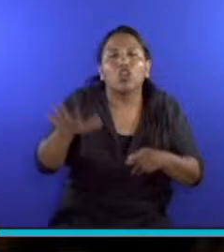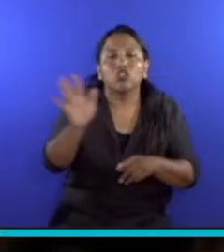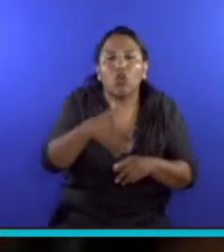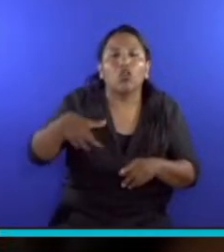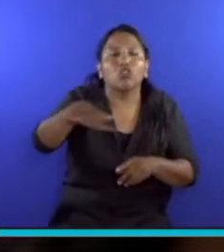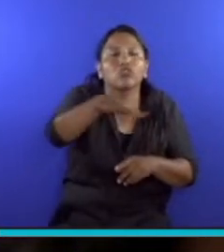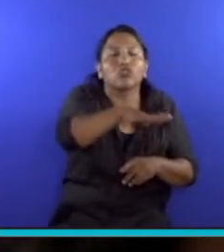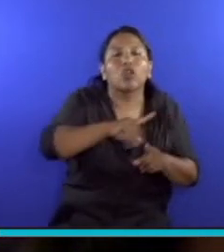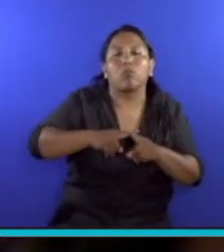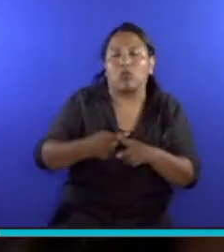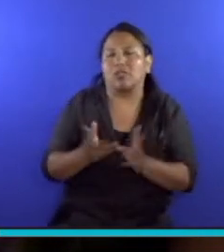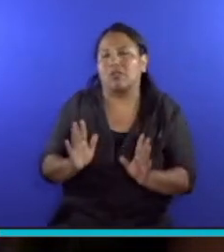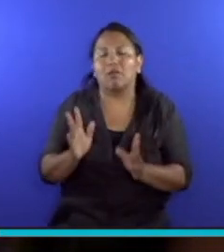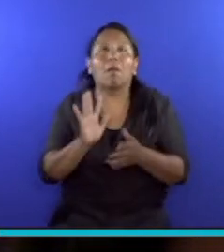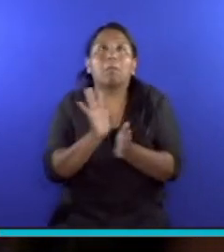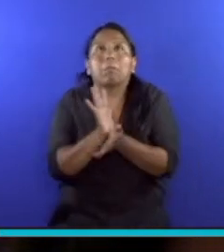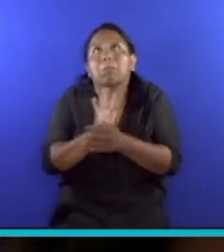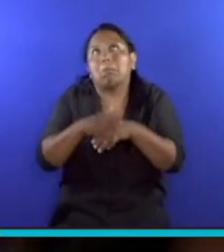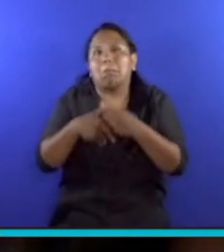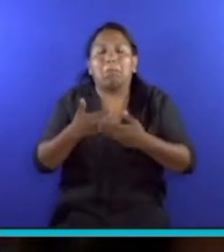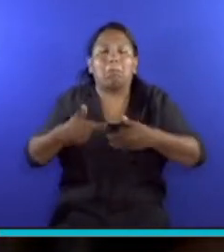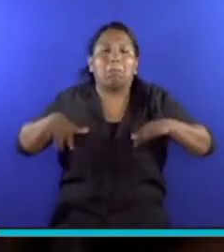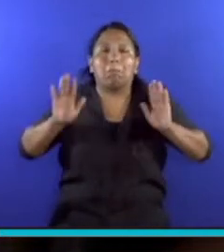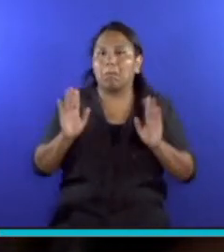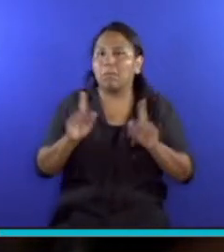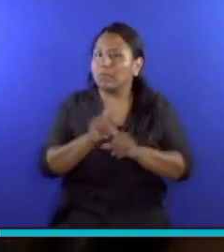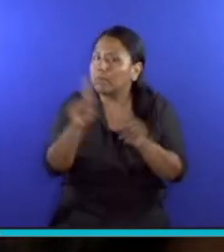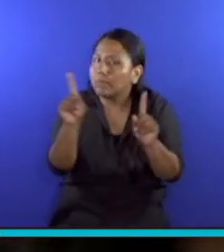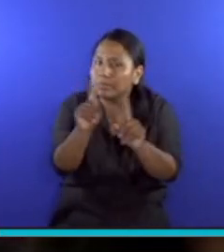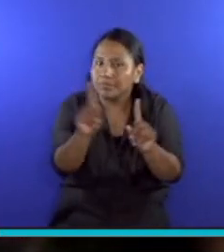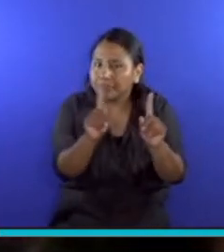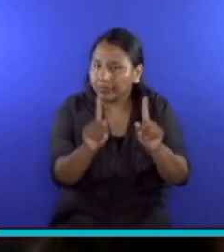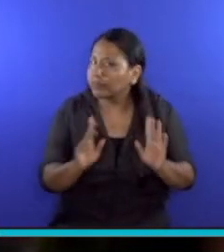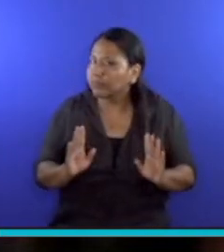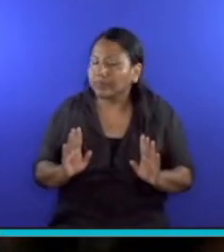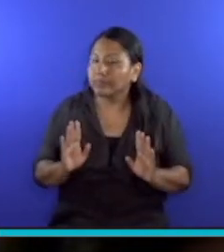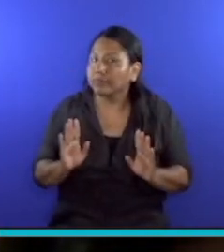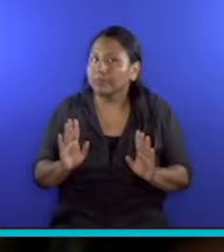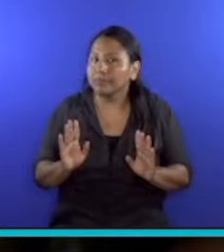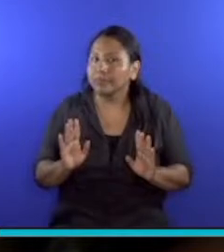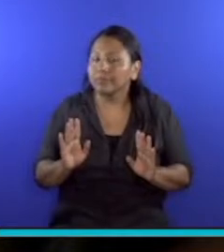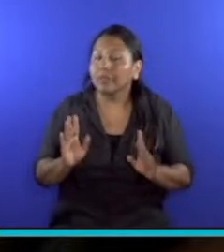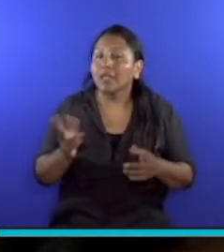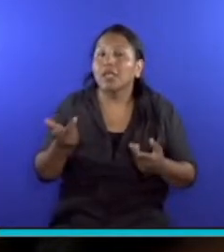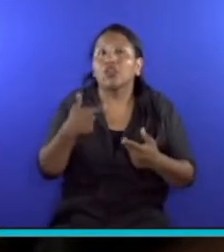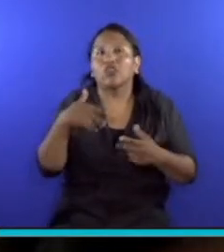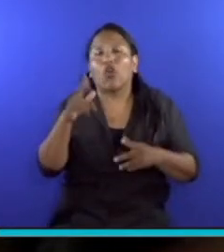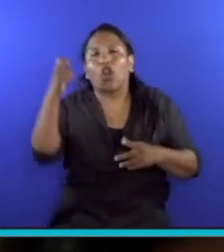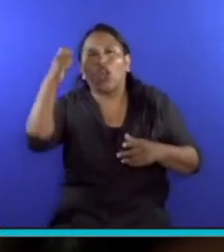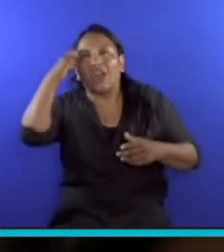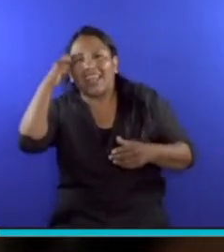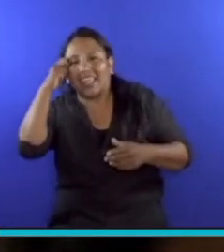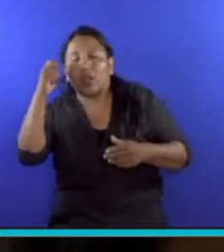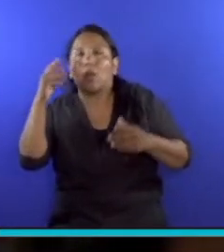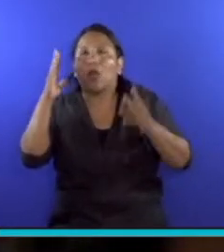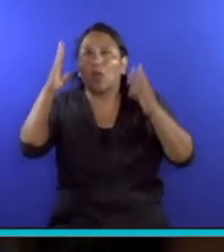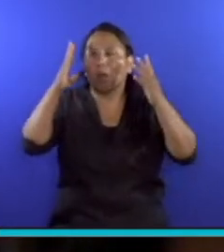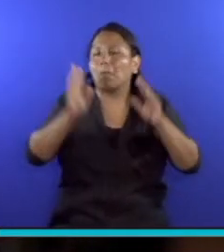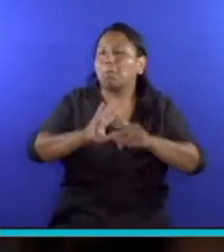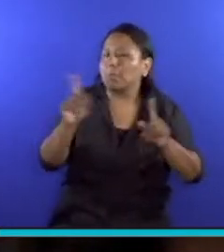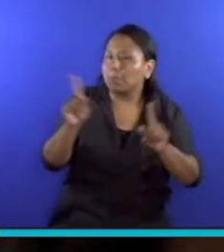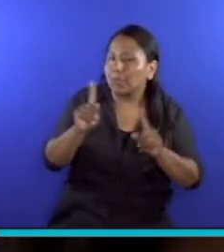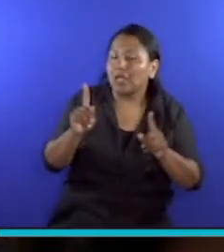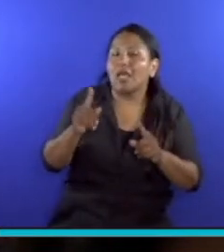se pueden lavar las manos. Entonces, no solo los radicales con peluca, no solo el PRO que